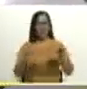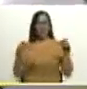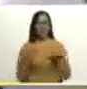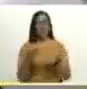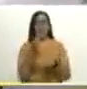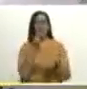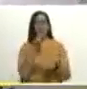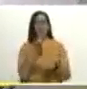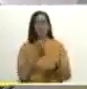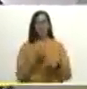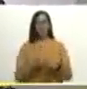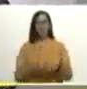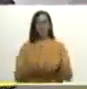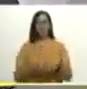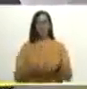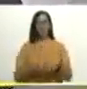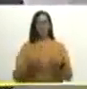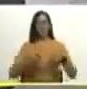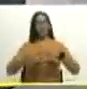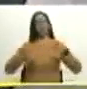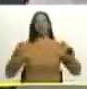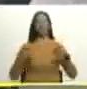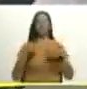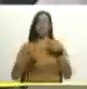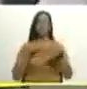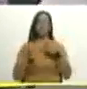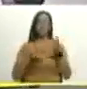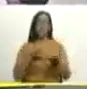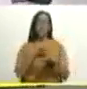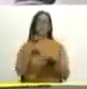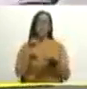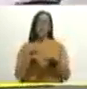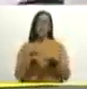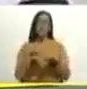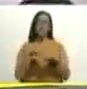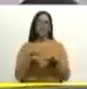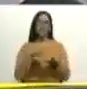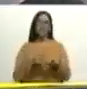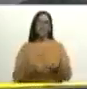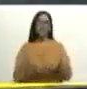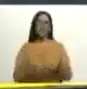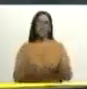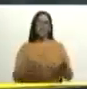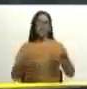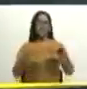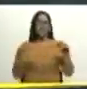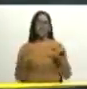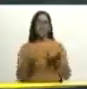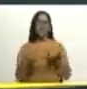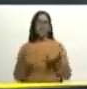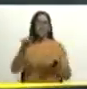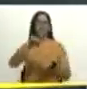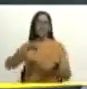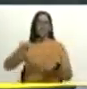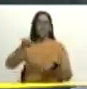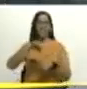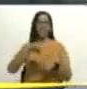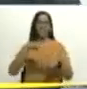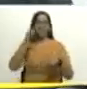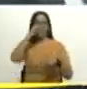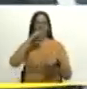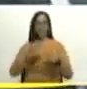alimentario, crecimiento en la producción nacional. El sector aceite, este año ha